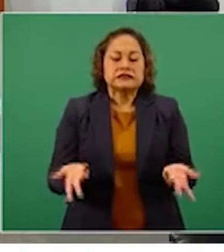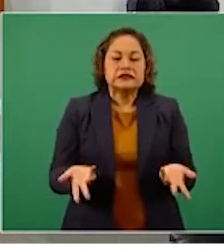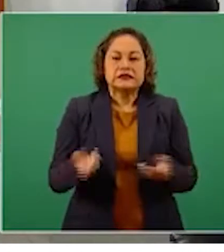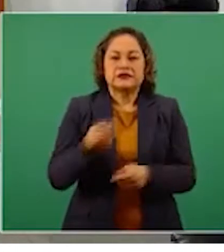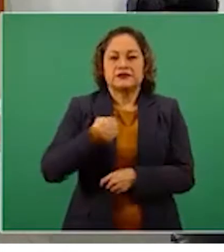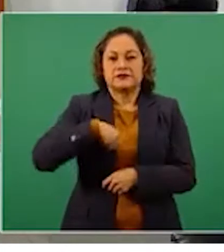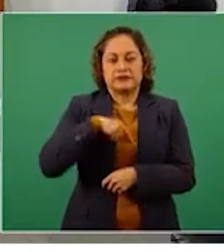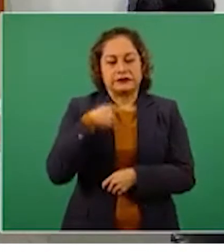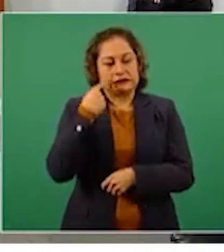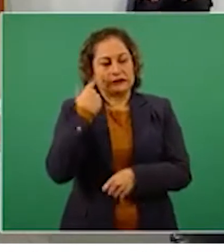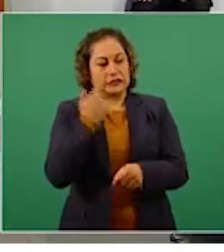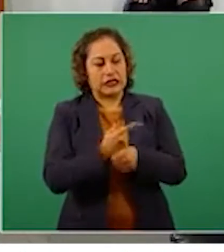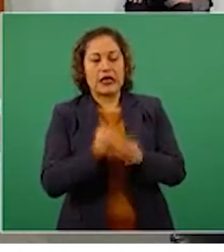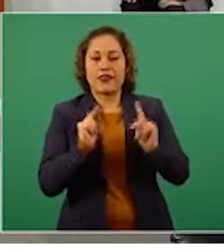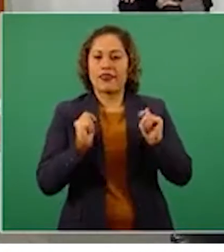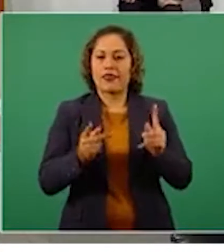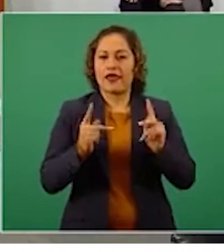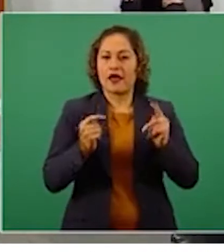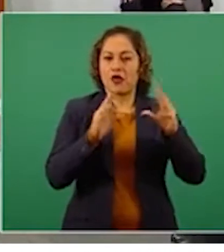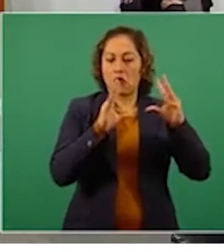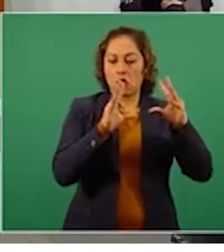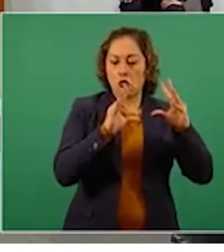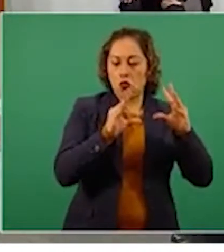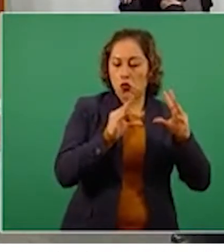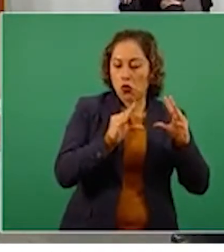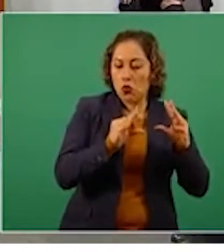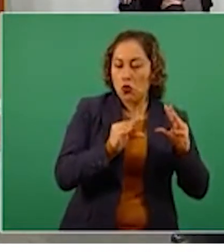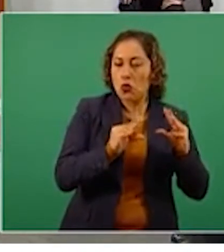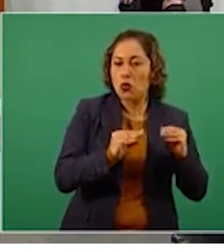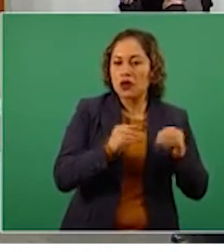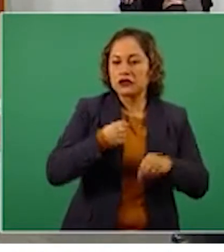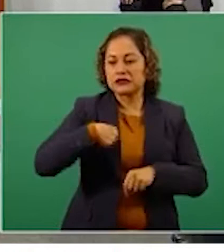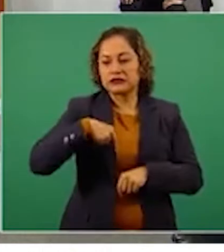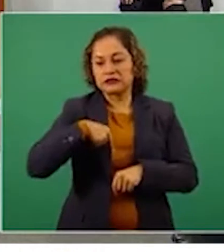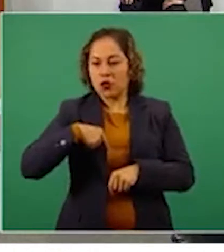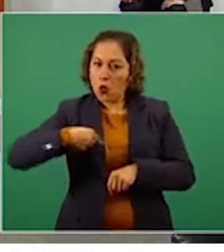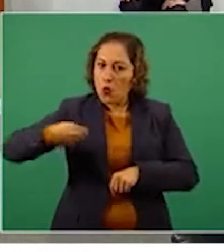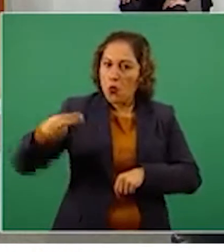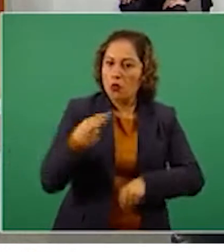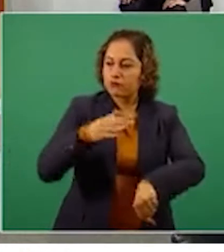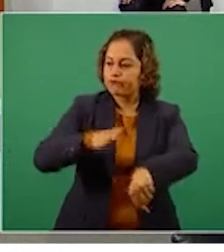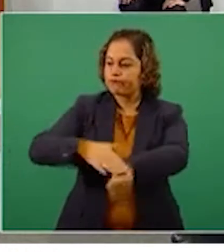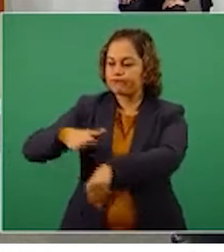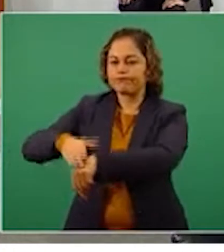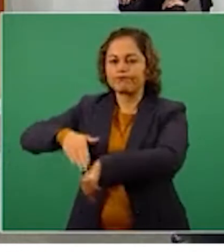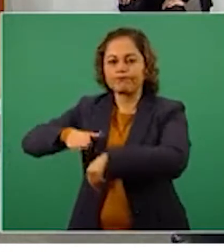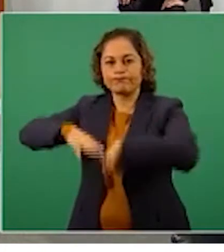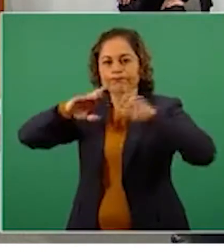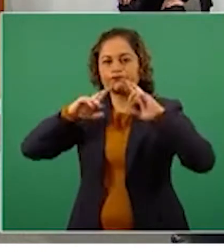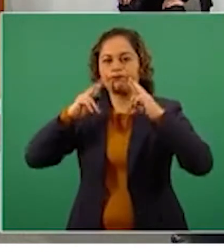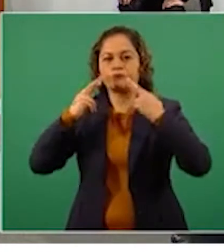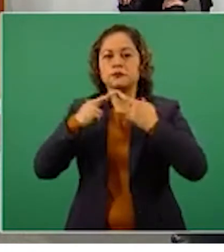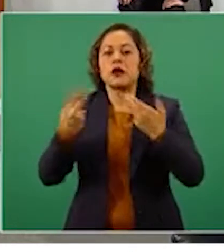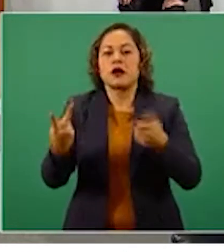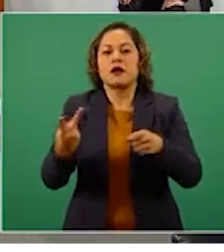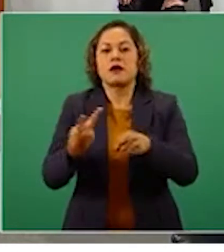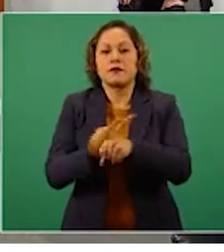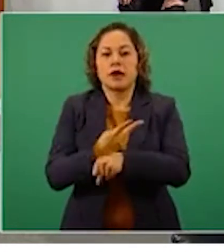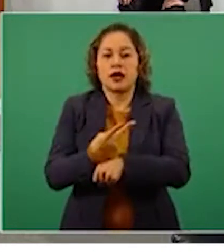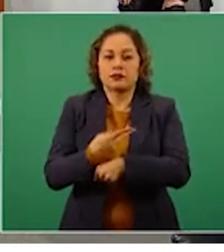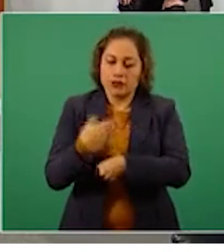gas en Texas, pues se identificó como urgente llevar a cabo esta reunión para coordinar las acciones